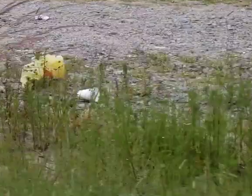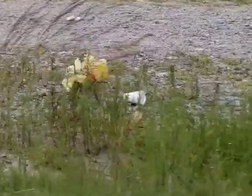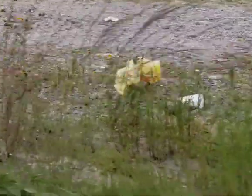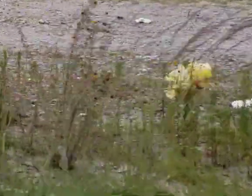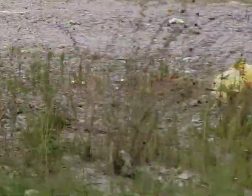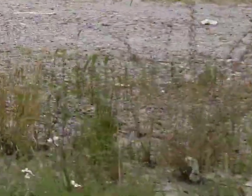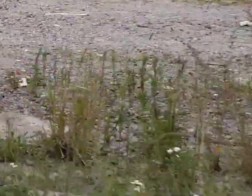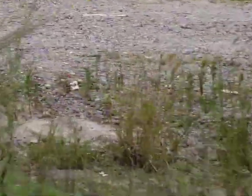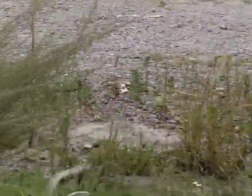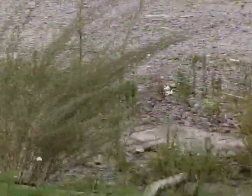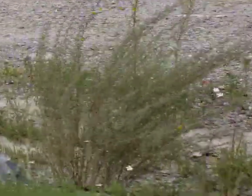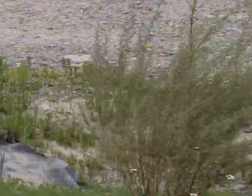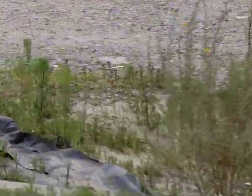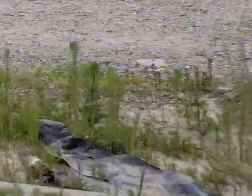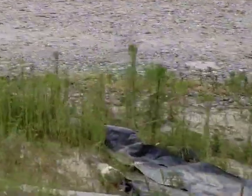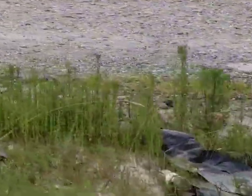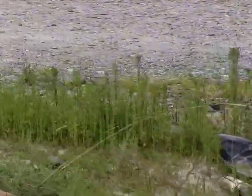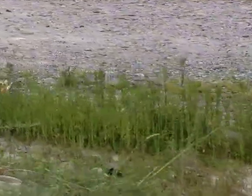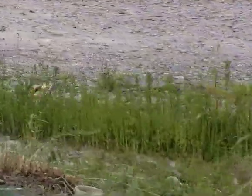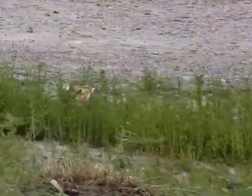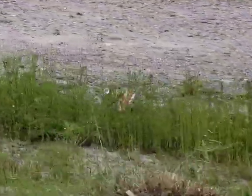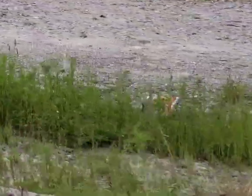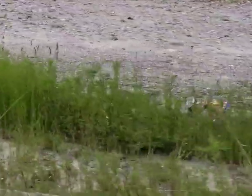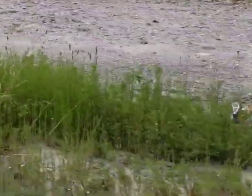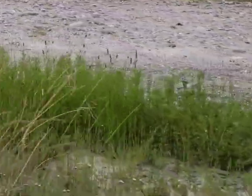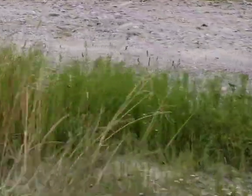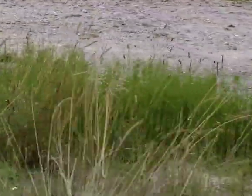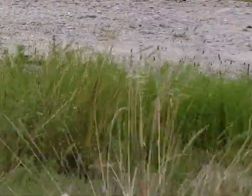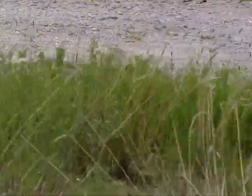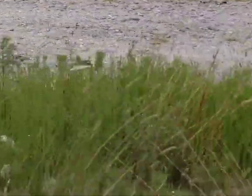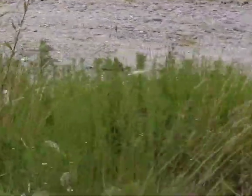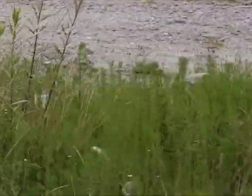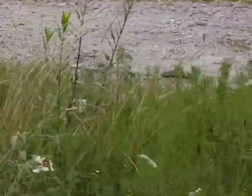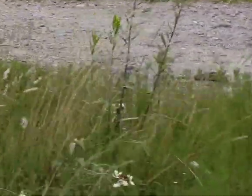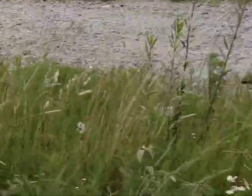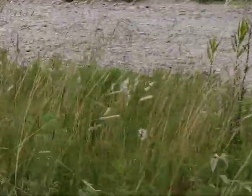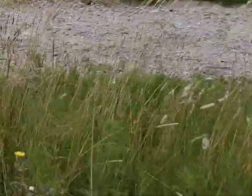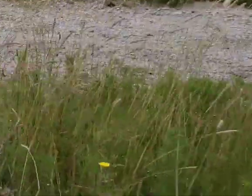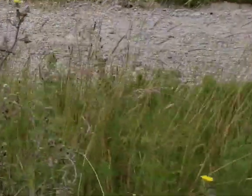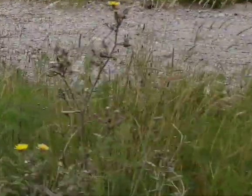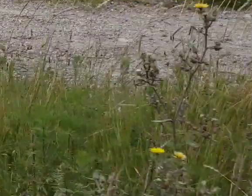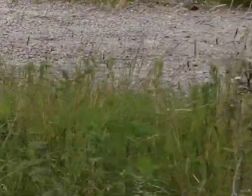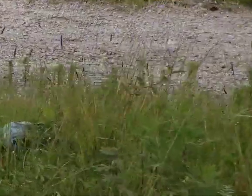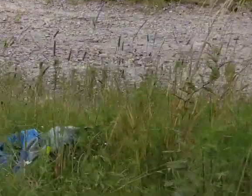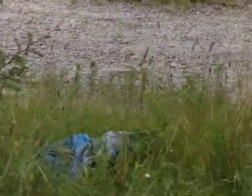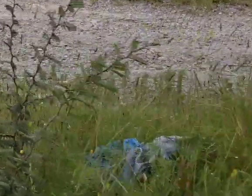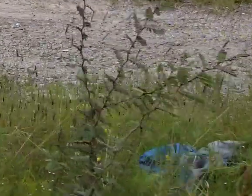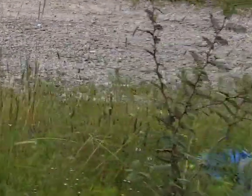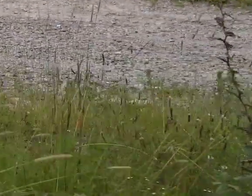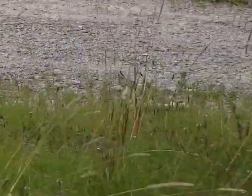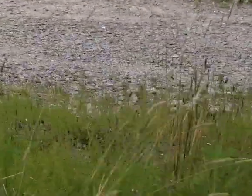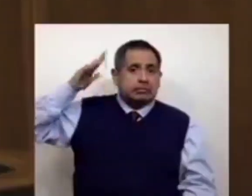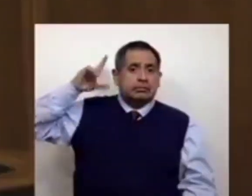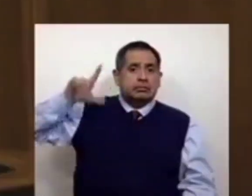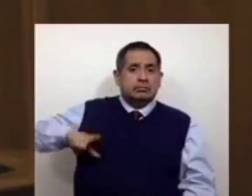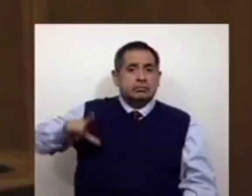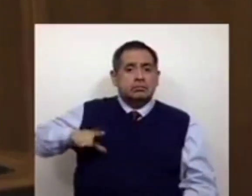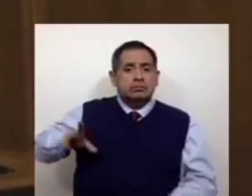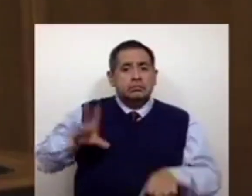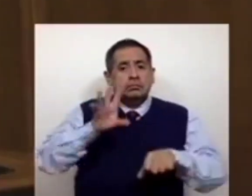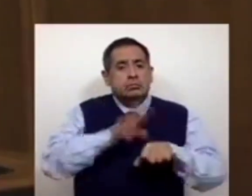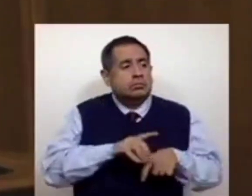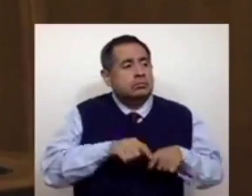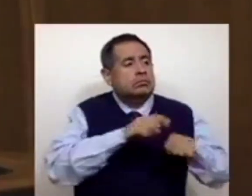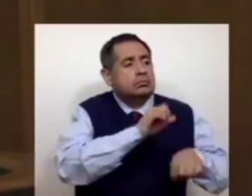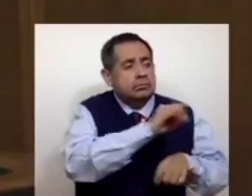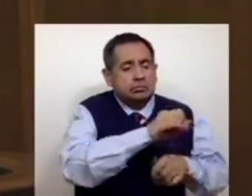implica pelear contra aquello que en su momento sus propios gobiernos permitieron en el año